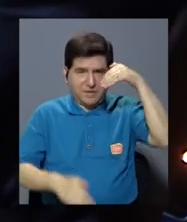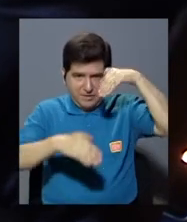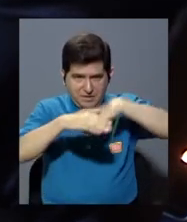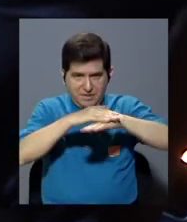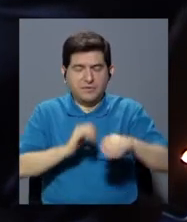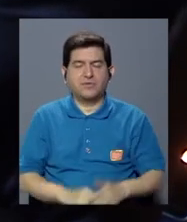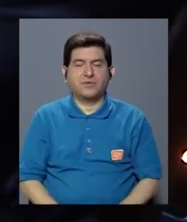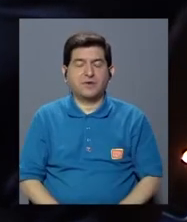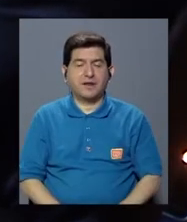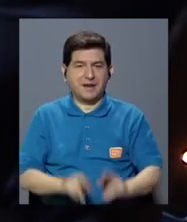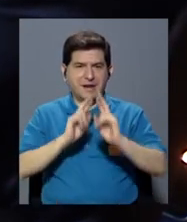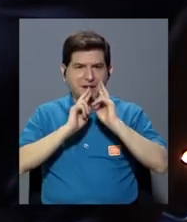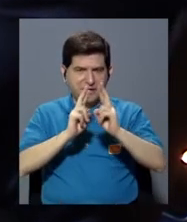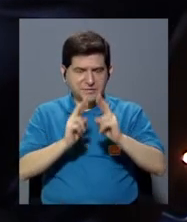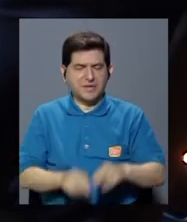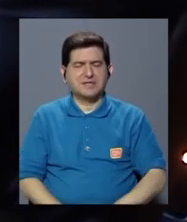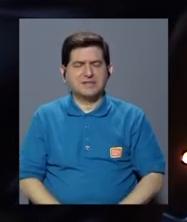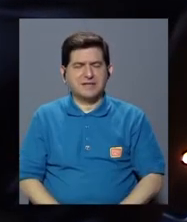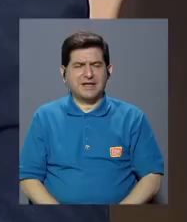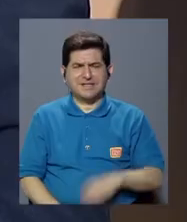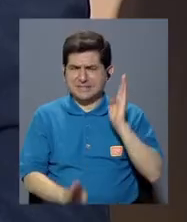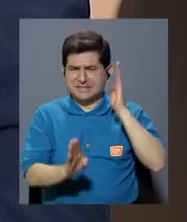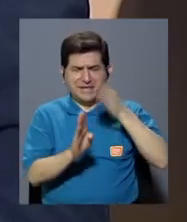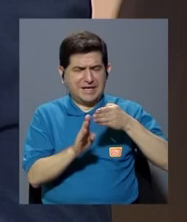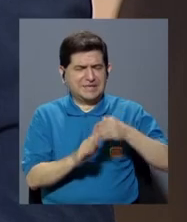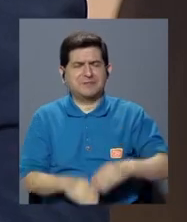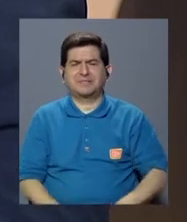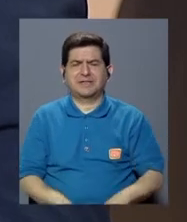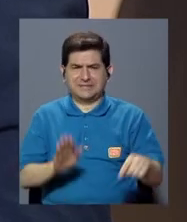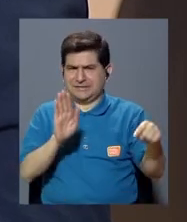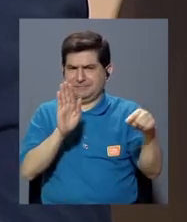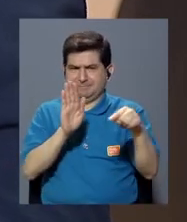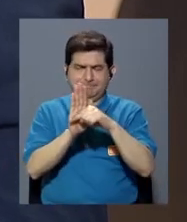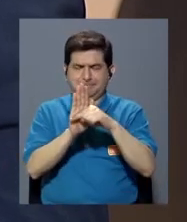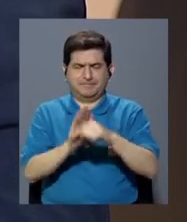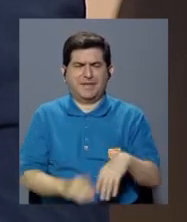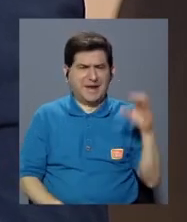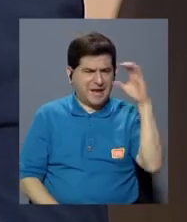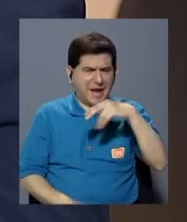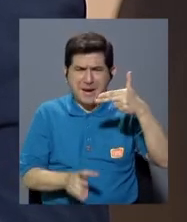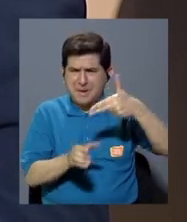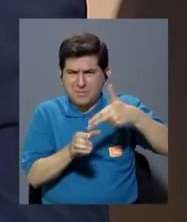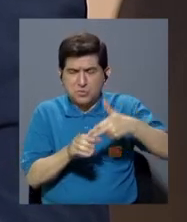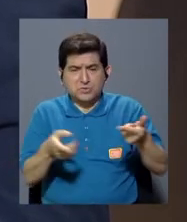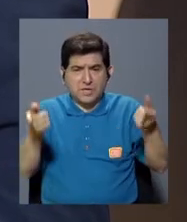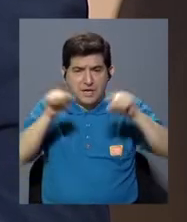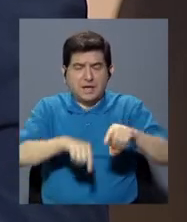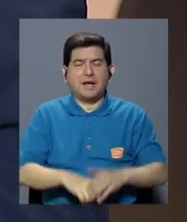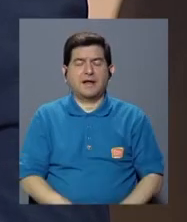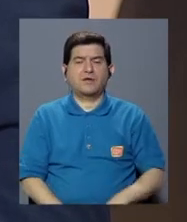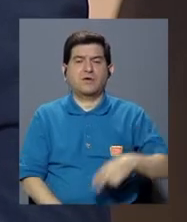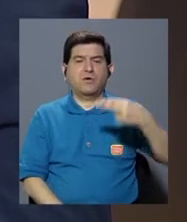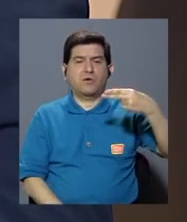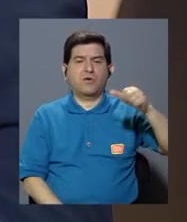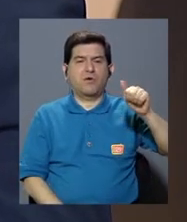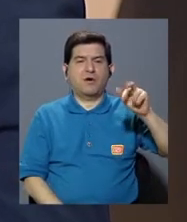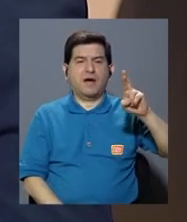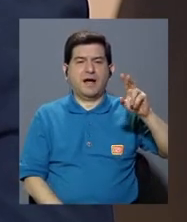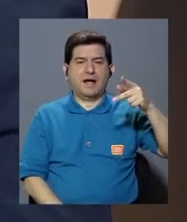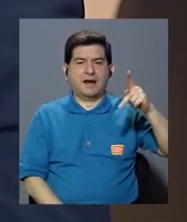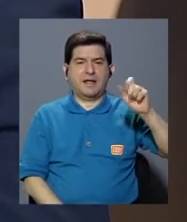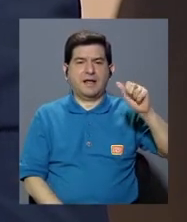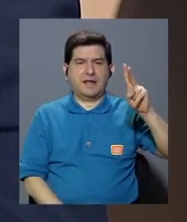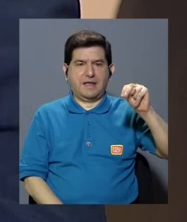negativa. O sea, en el tema de exploración y explotación petrolera, o sea, la Defensoría, con el caso de Harken, en